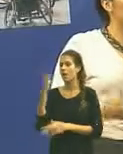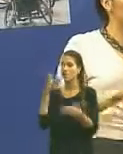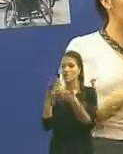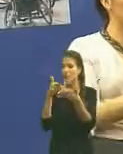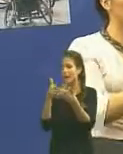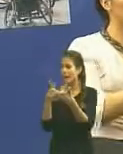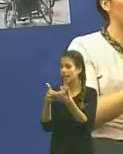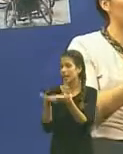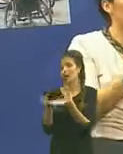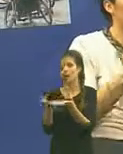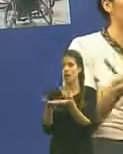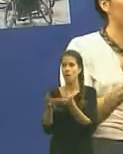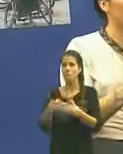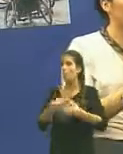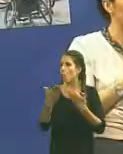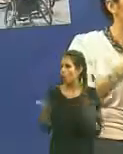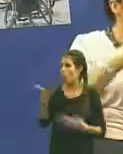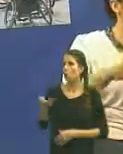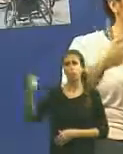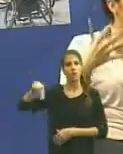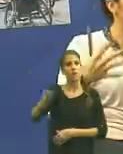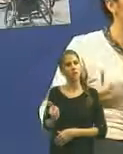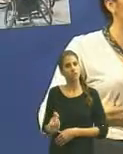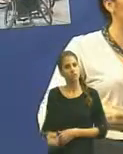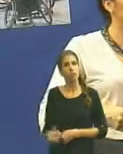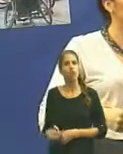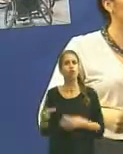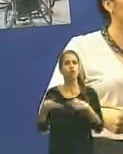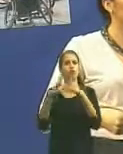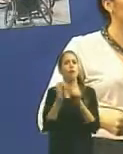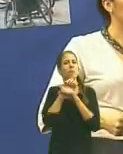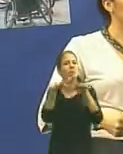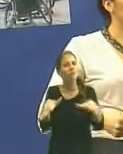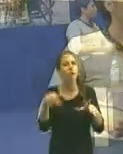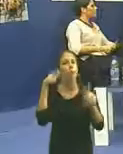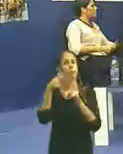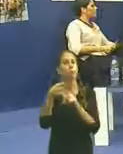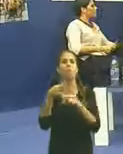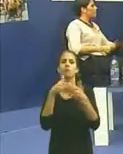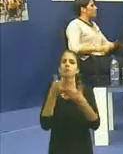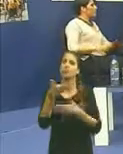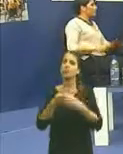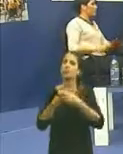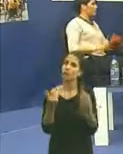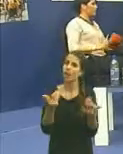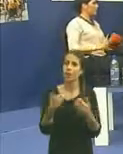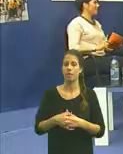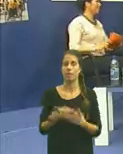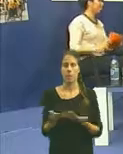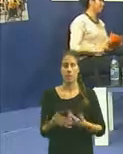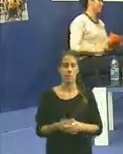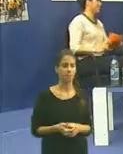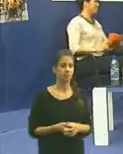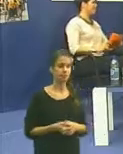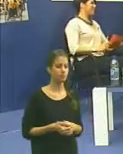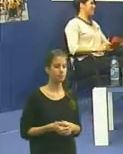¿no?, lanzar como profesionales un mensaje a la sociedad de que es necesario eliminarlas. pues muchas veces nos encontramos con